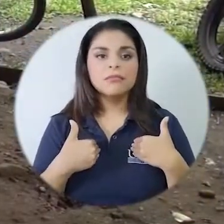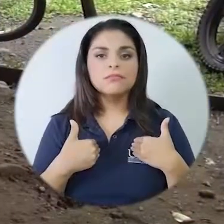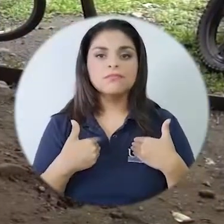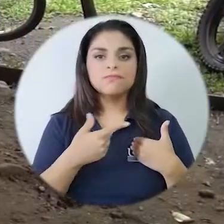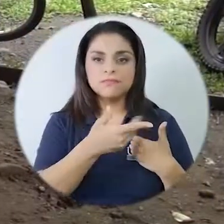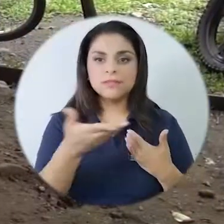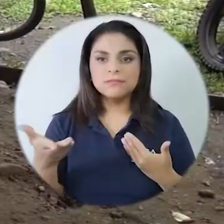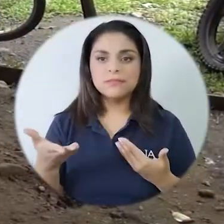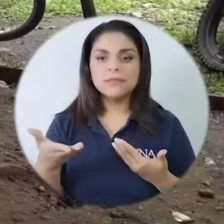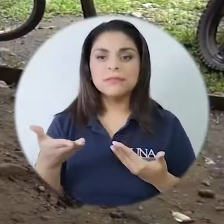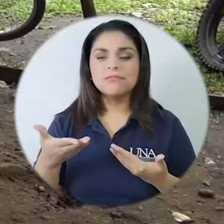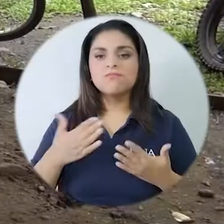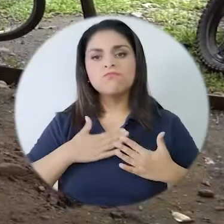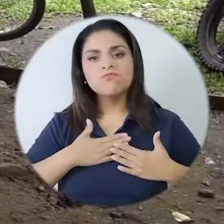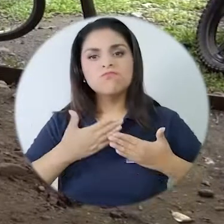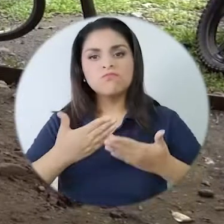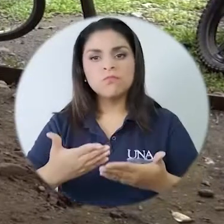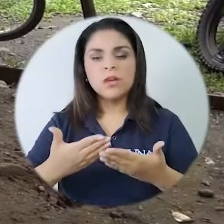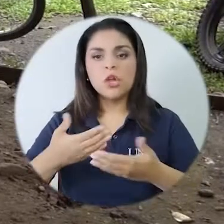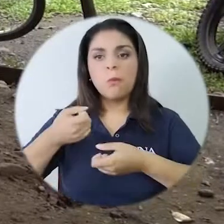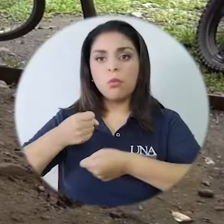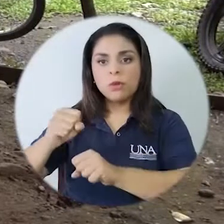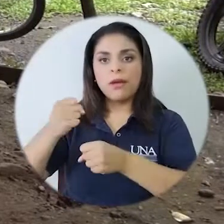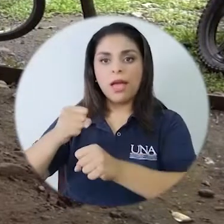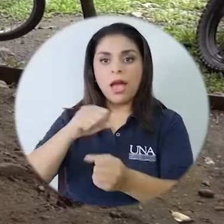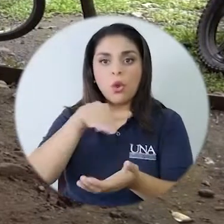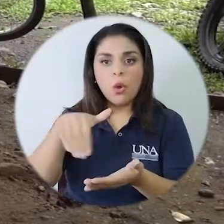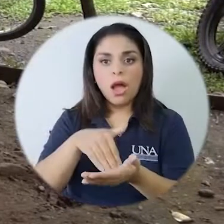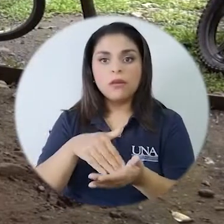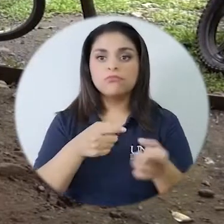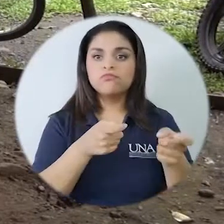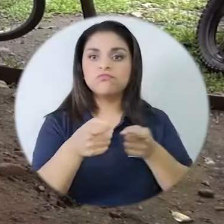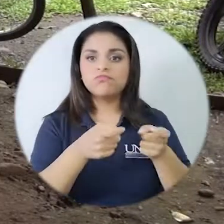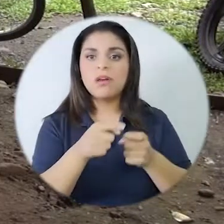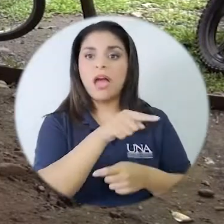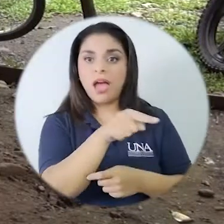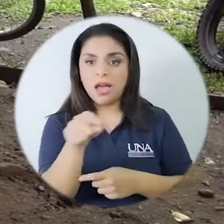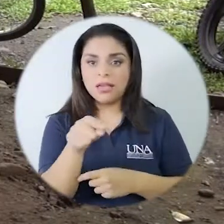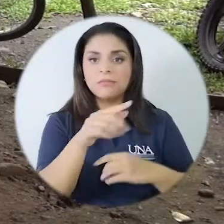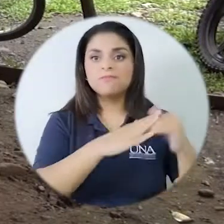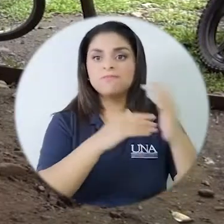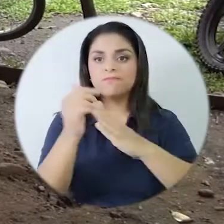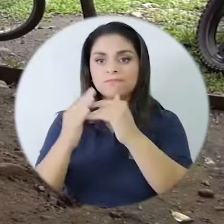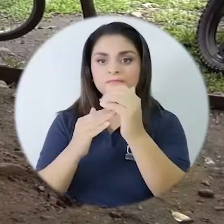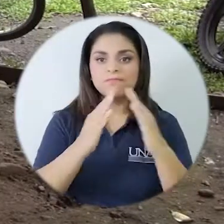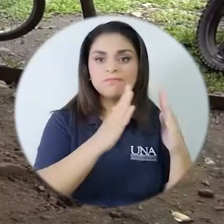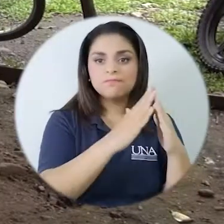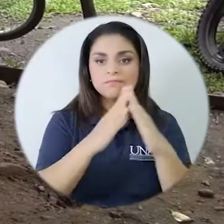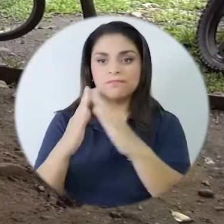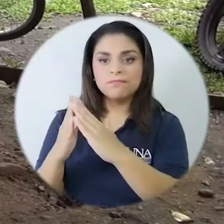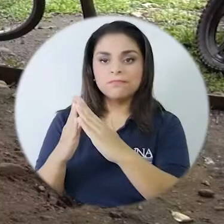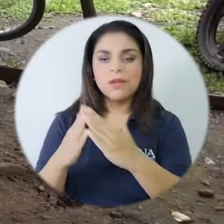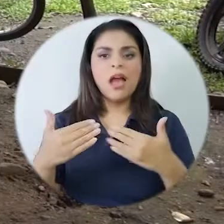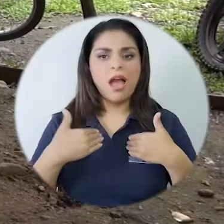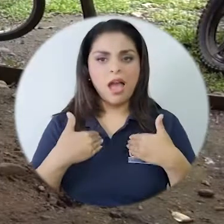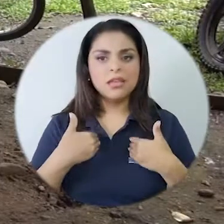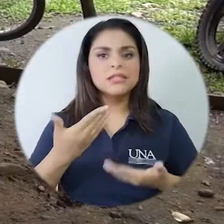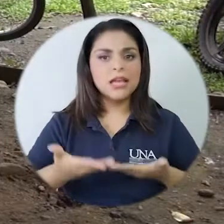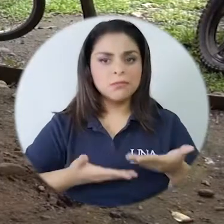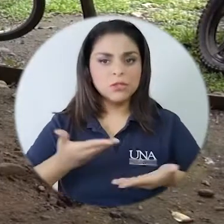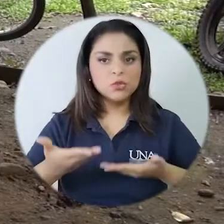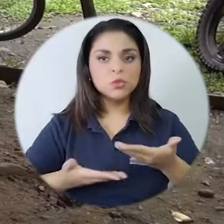disposición de los gobiernos locales a regular el lugar donde se está ejecutando esos tipos de construcciones, si